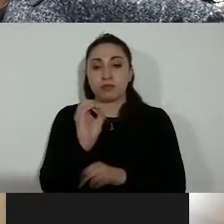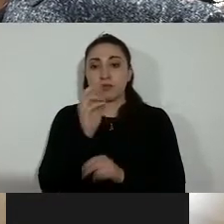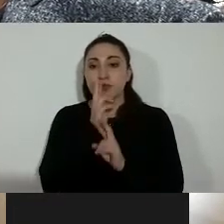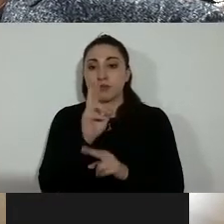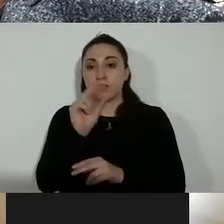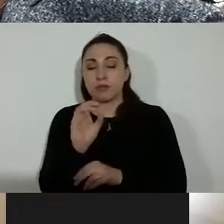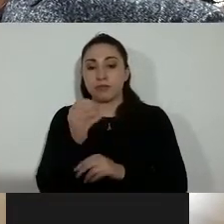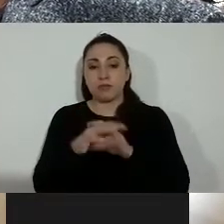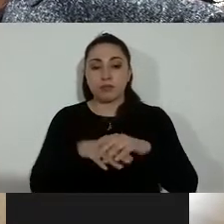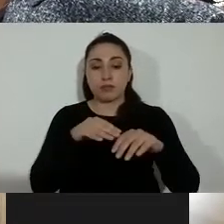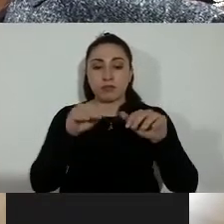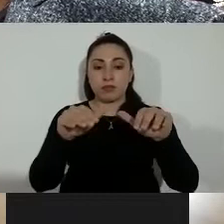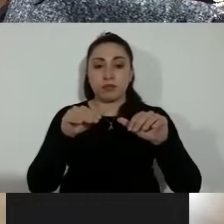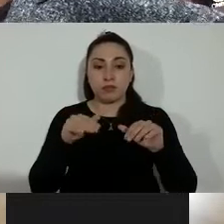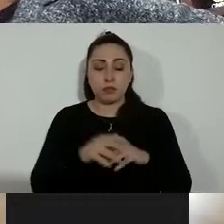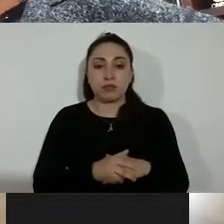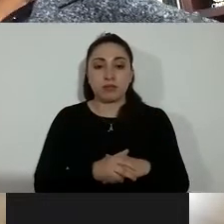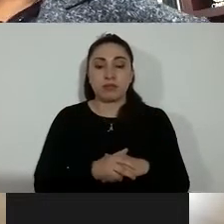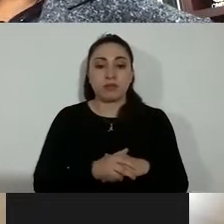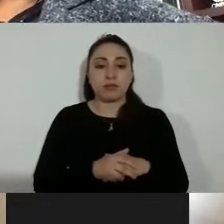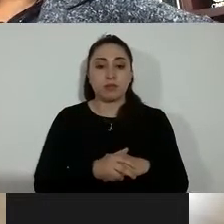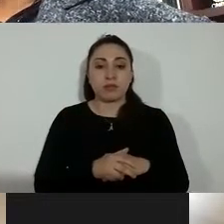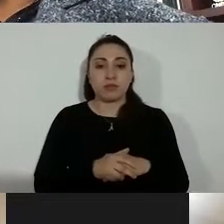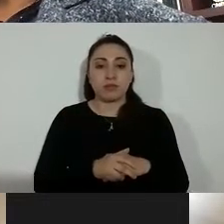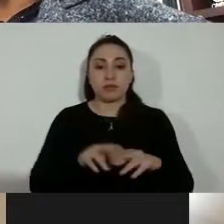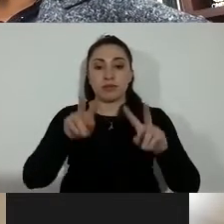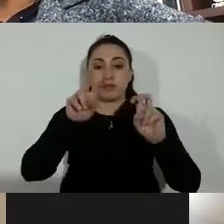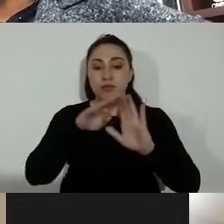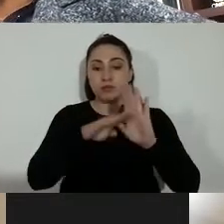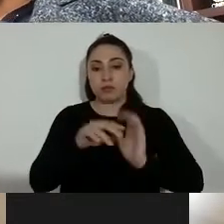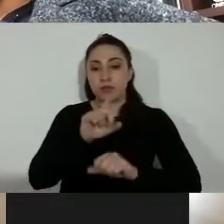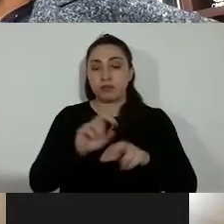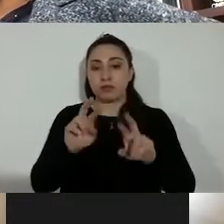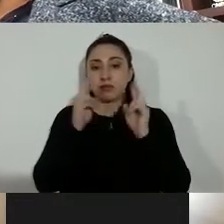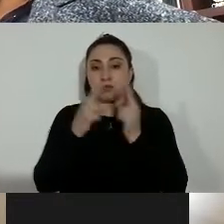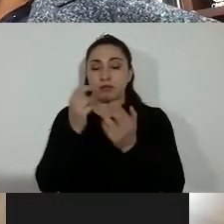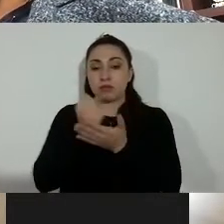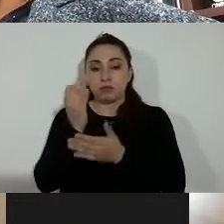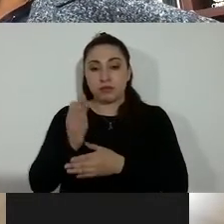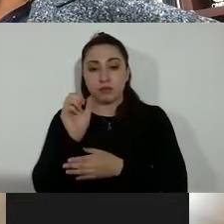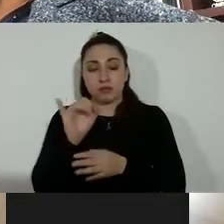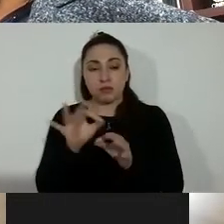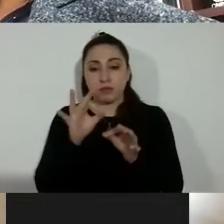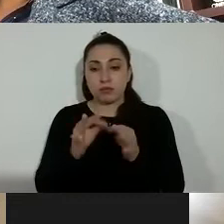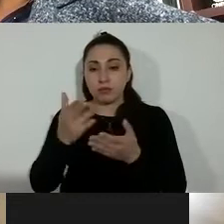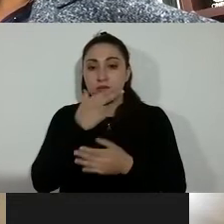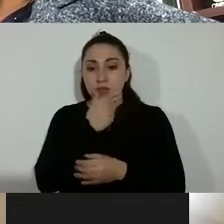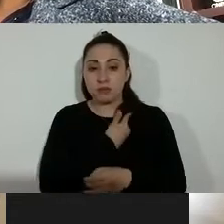contra, 0 abstenciones. En consecuencia, se aprueba el orden del día para esta sesión. Cumplida su instrucción, diputado